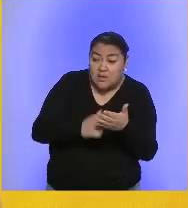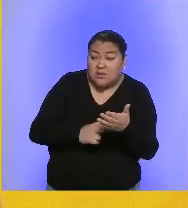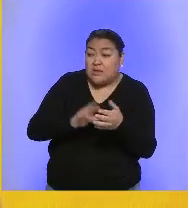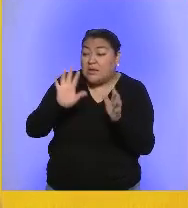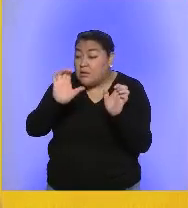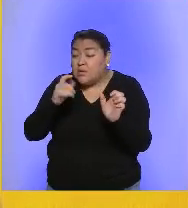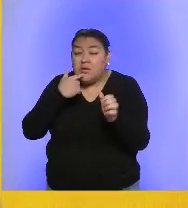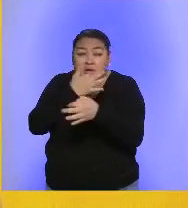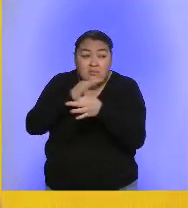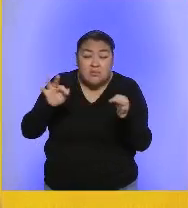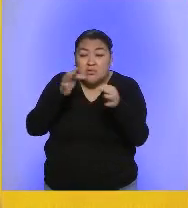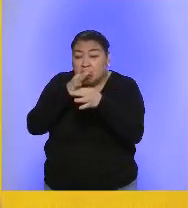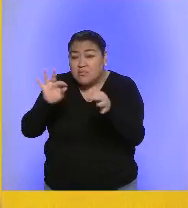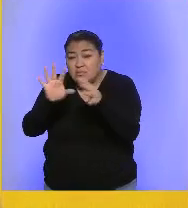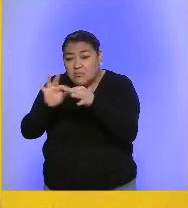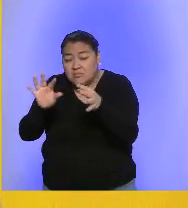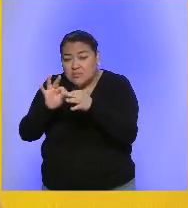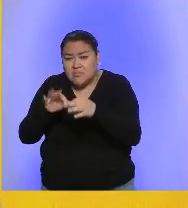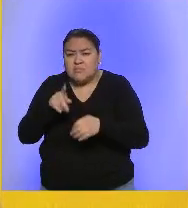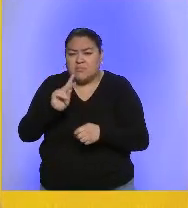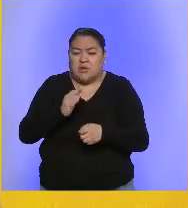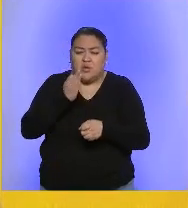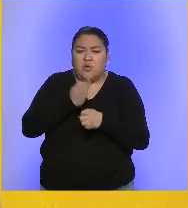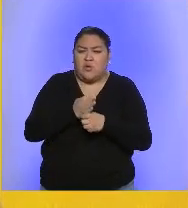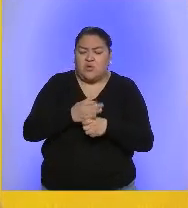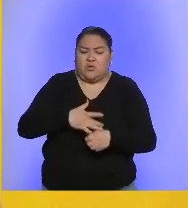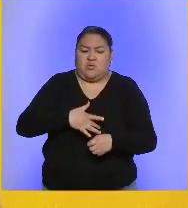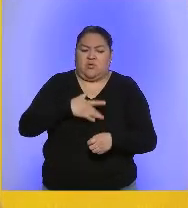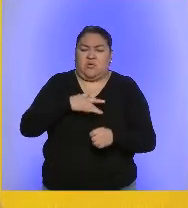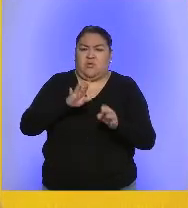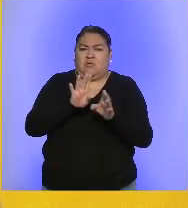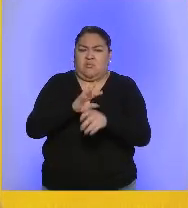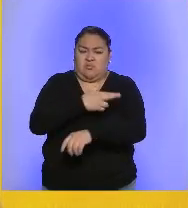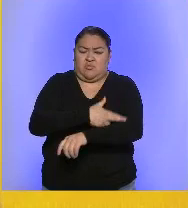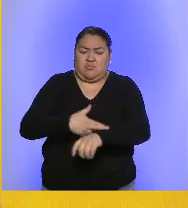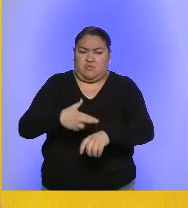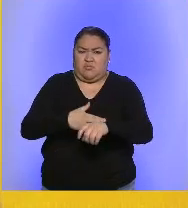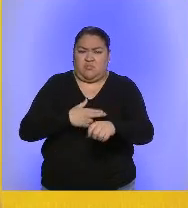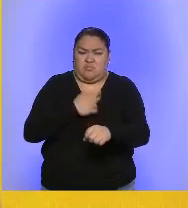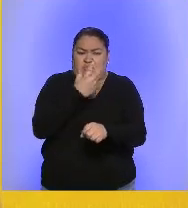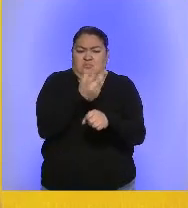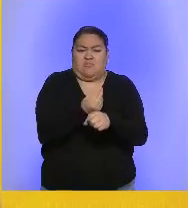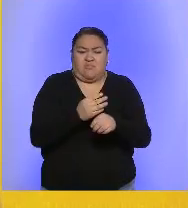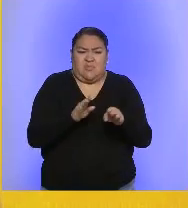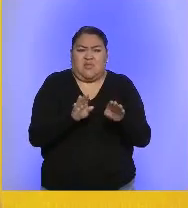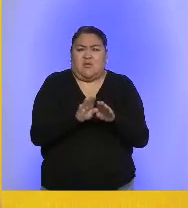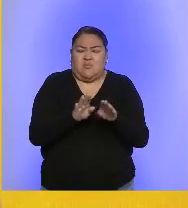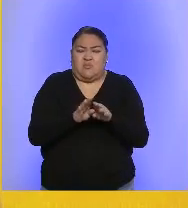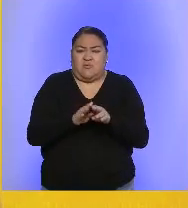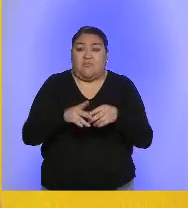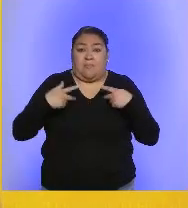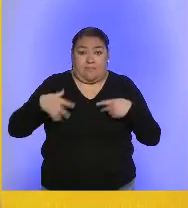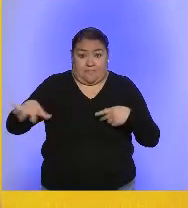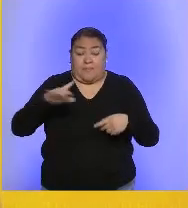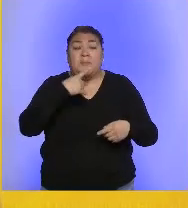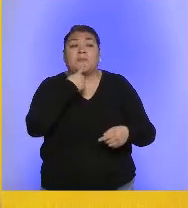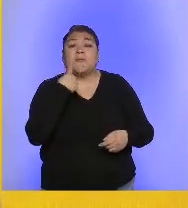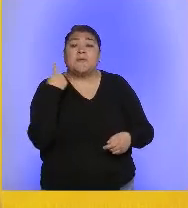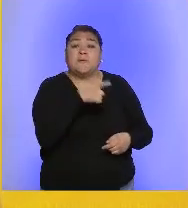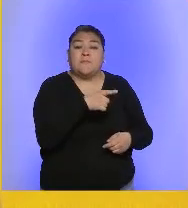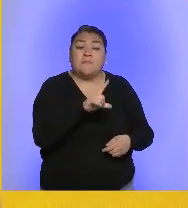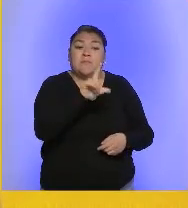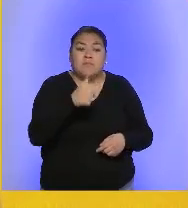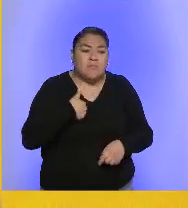y contundencia a partir de las denuncias ciudadanas es la necesidad de realizar acciones de difusión que enseñen